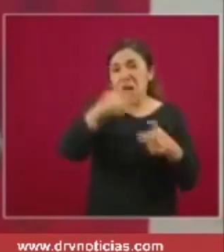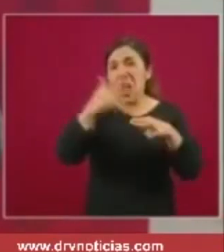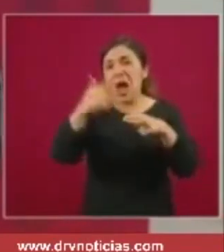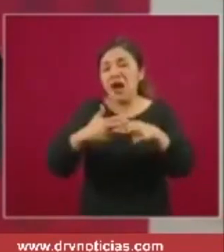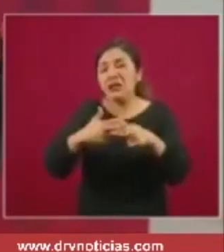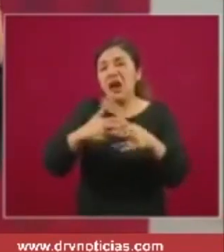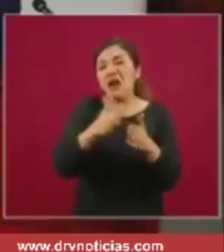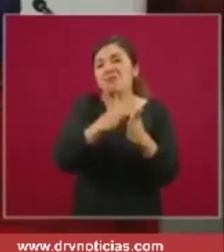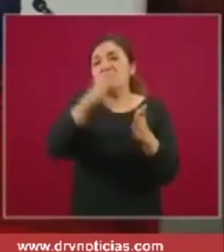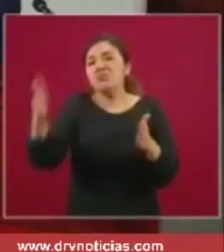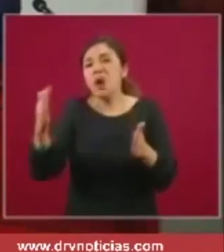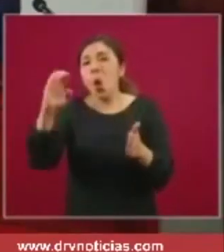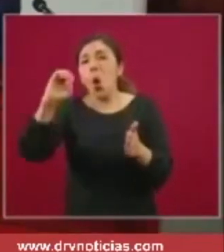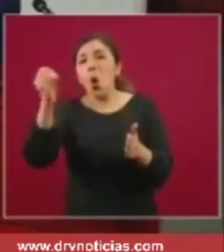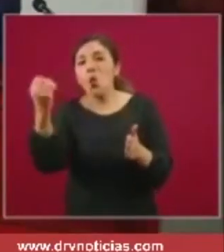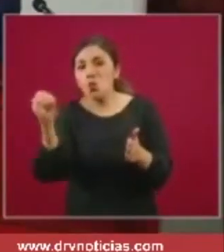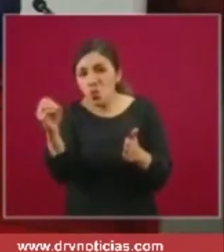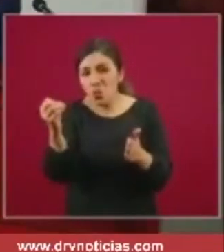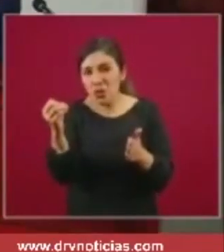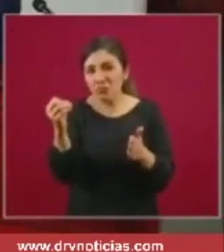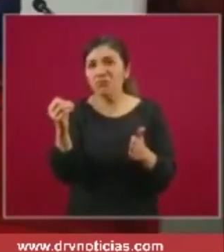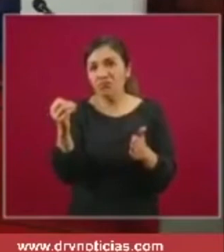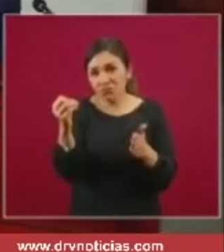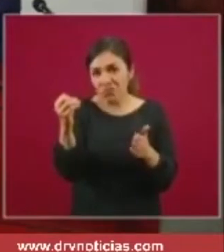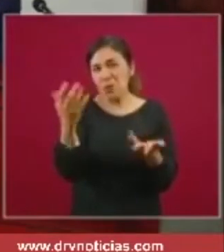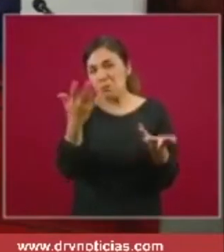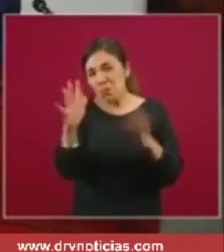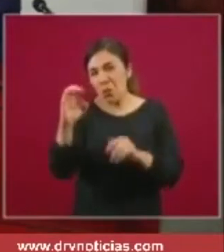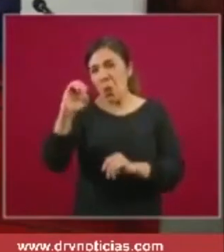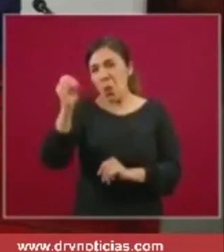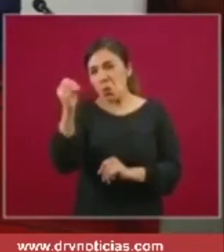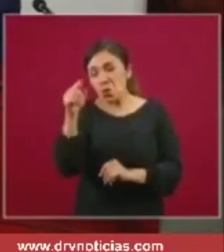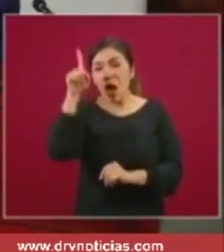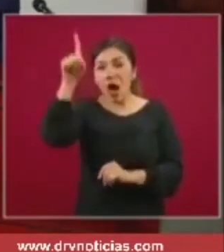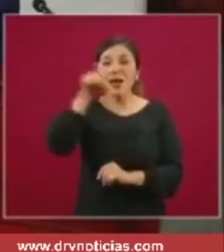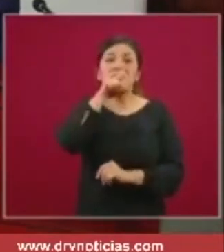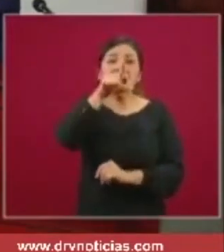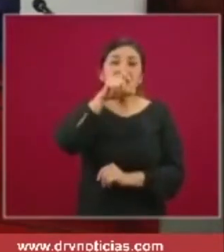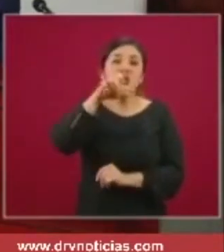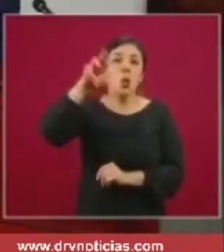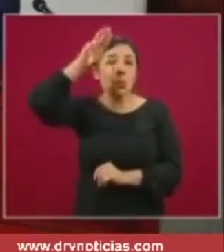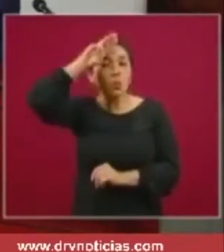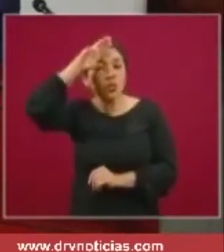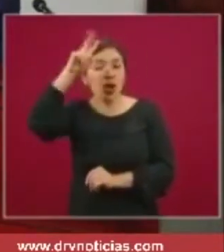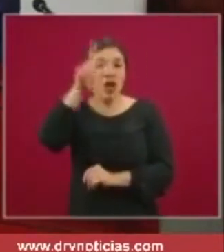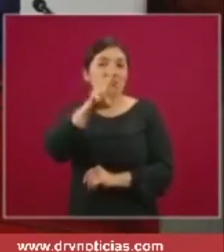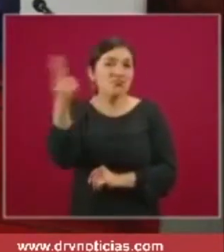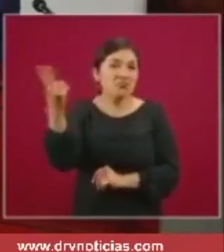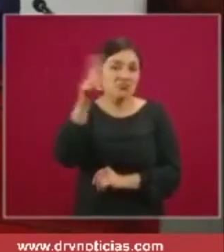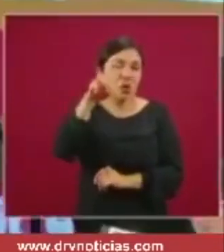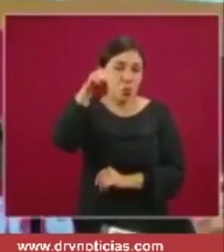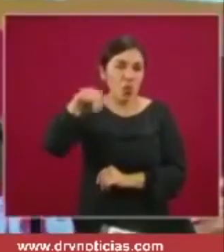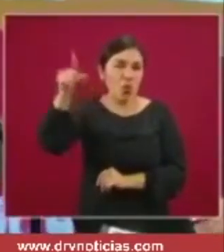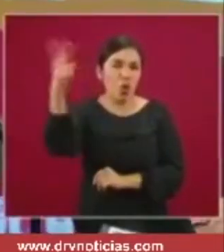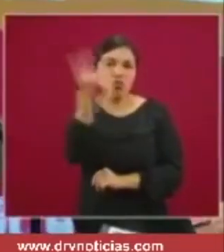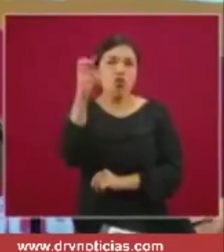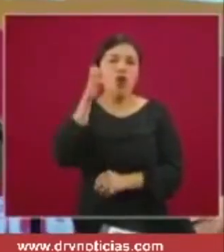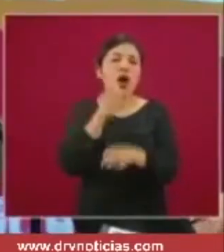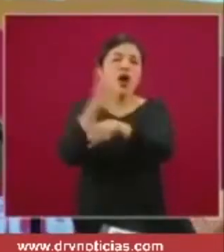sea mañana y no sea nunca, de rebasar a España el número de muertos. Y mire que España fue uno de los